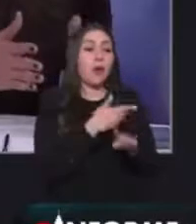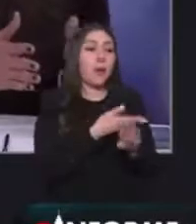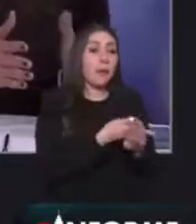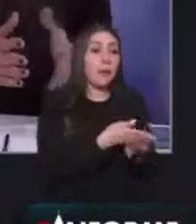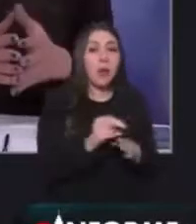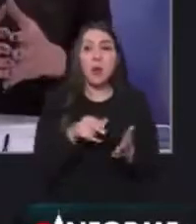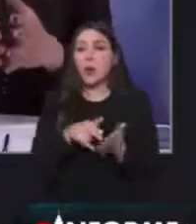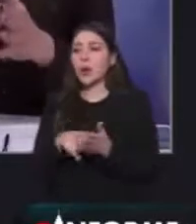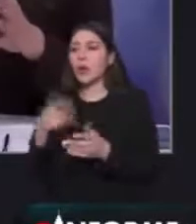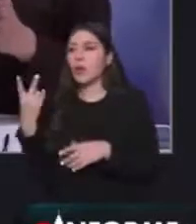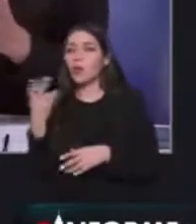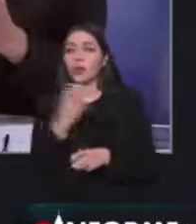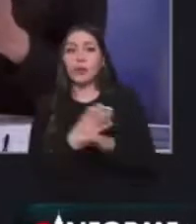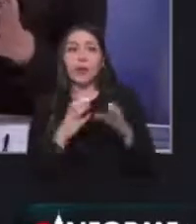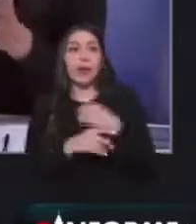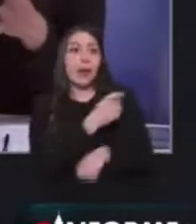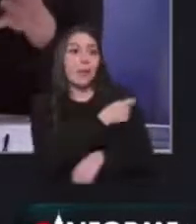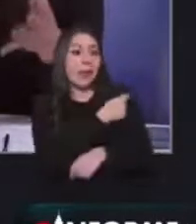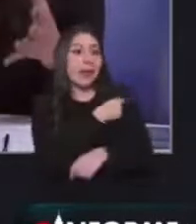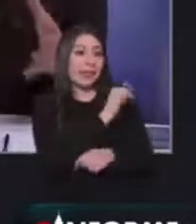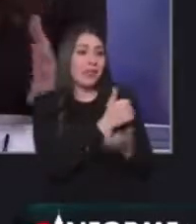vacunas no sirven para nada. Entonces,